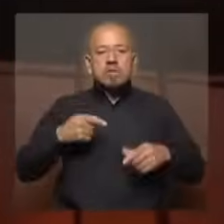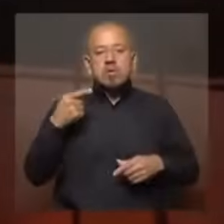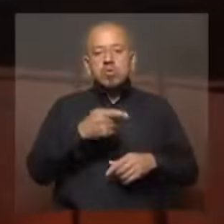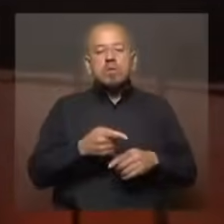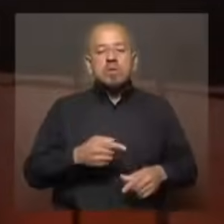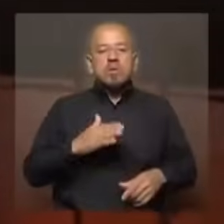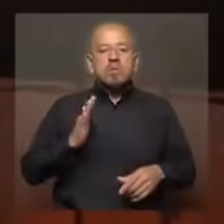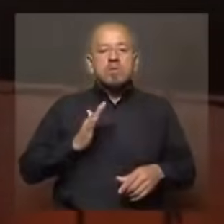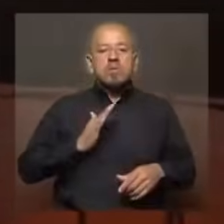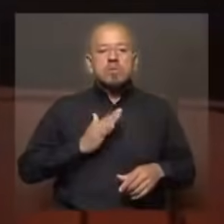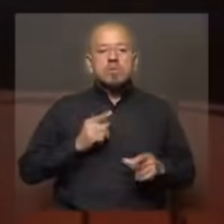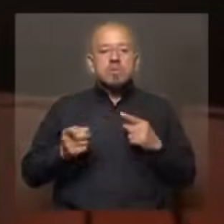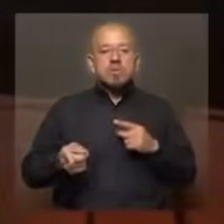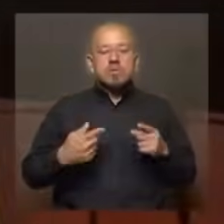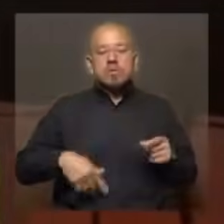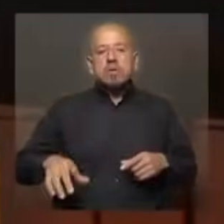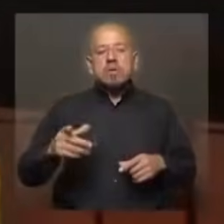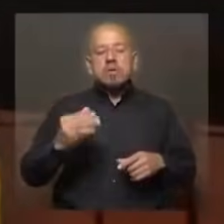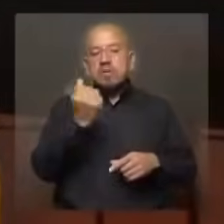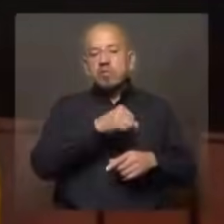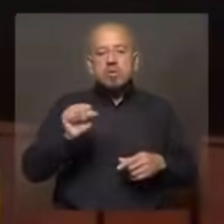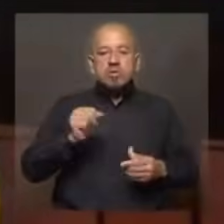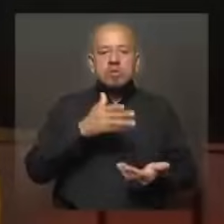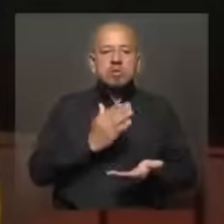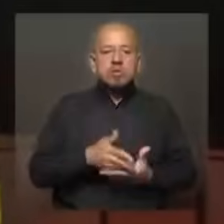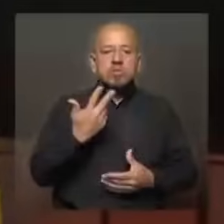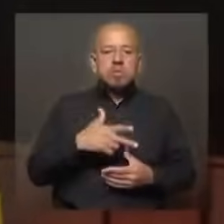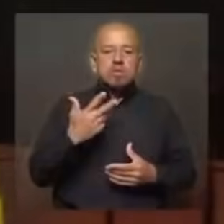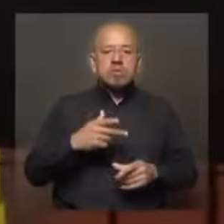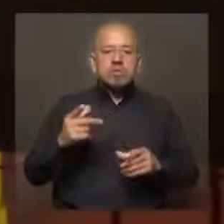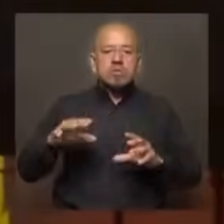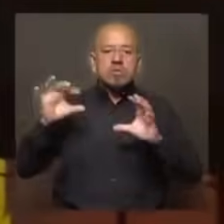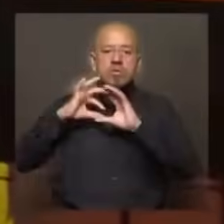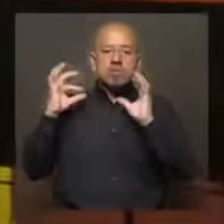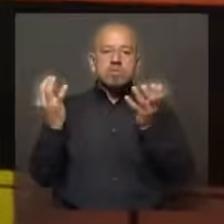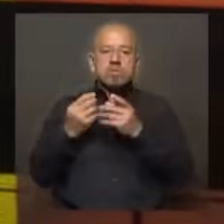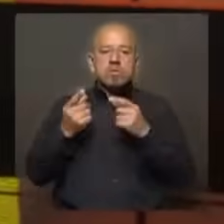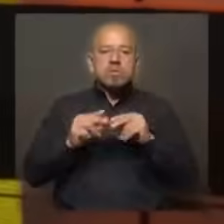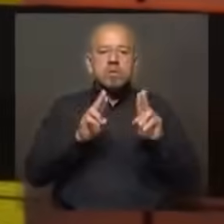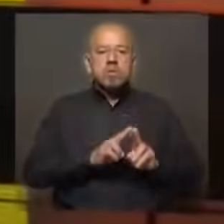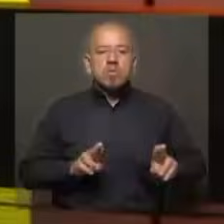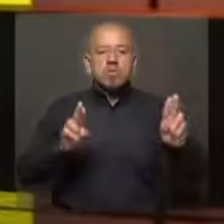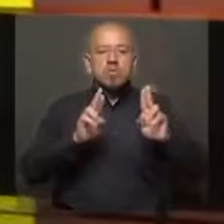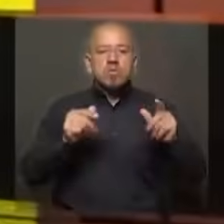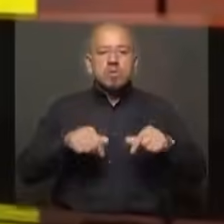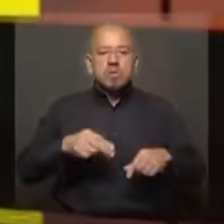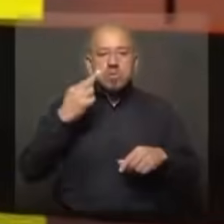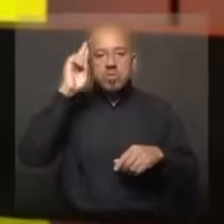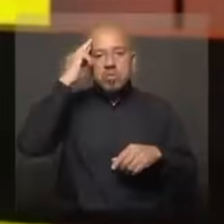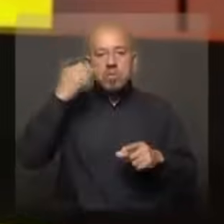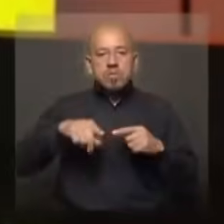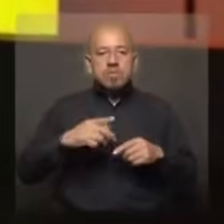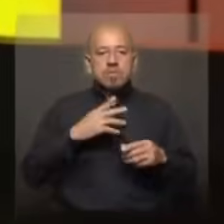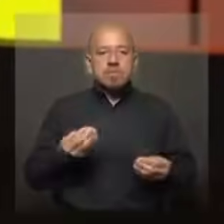Mujer, una de las violaciones de los derechos humanos más extendidas en el mundo, según la Organización de las Naciones Unidas. Y en Uruguay, la